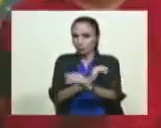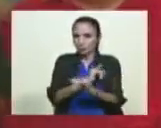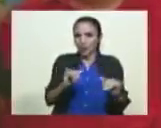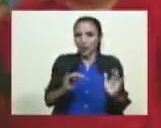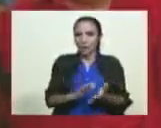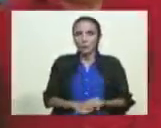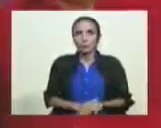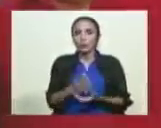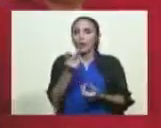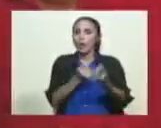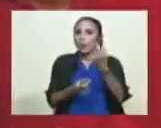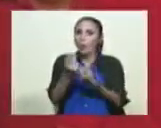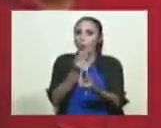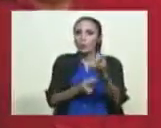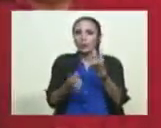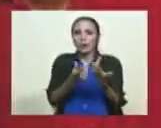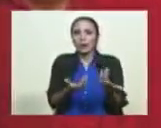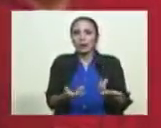económica,